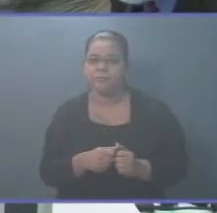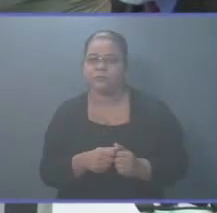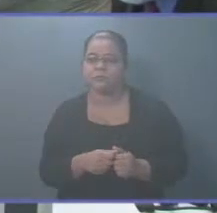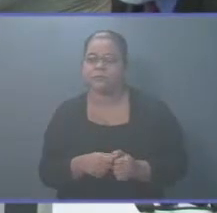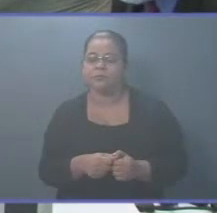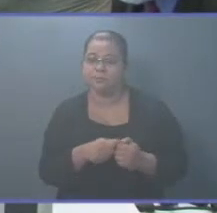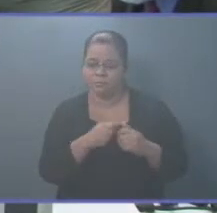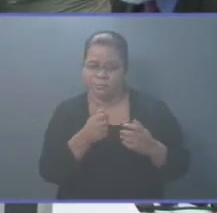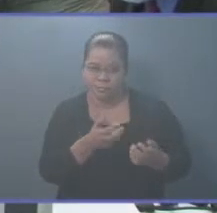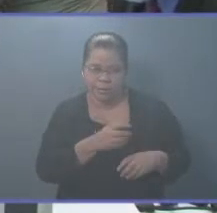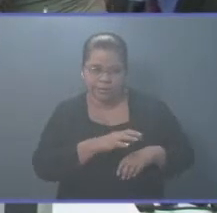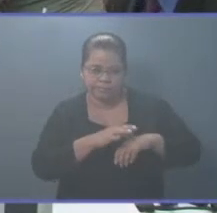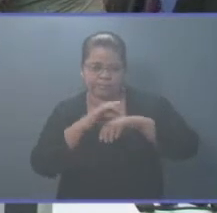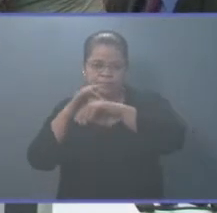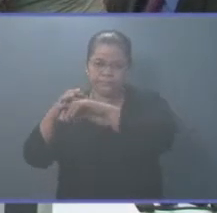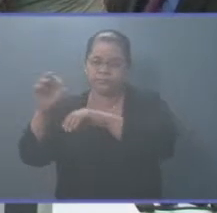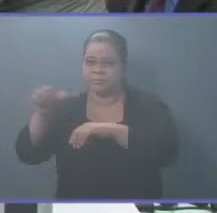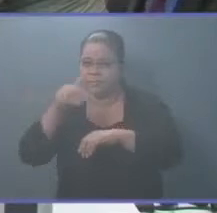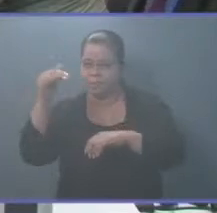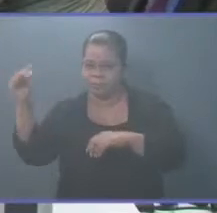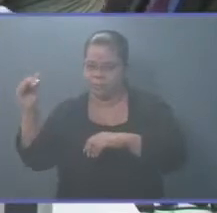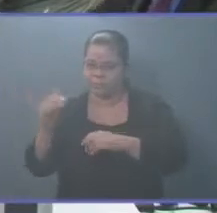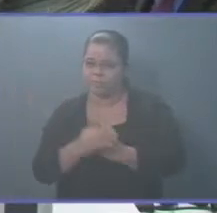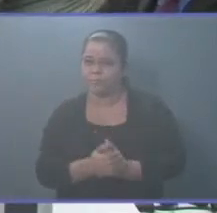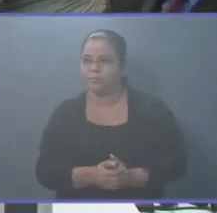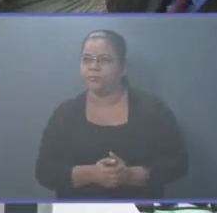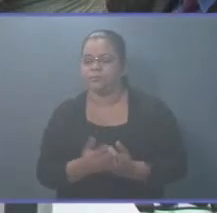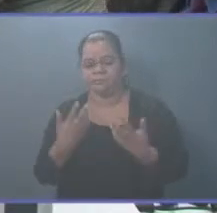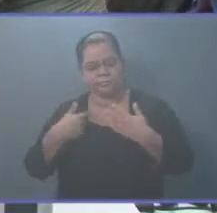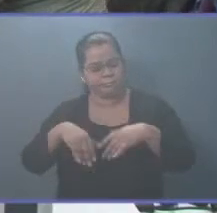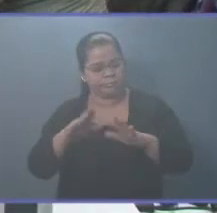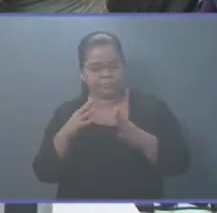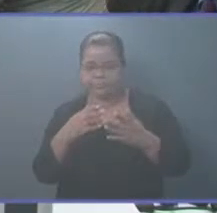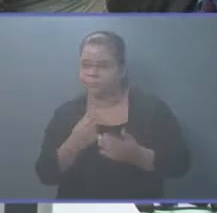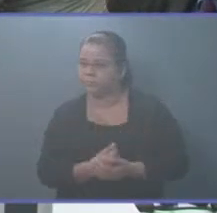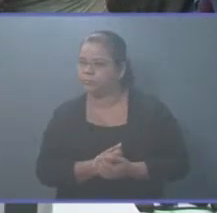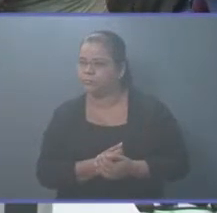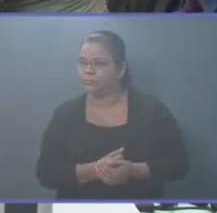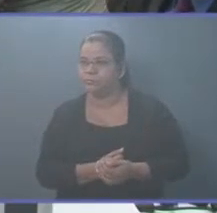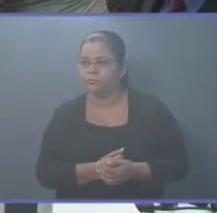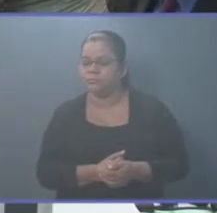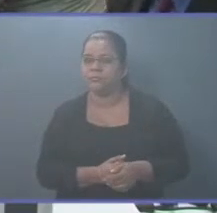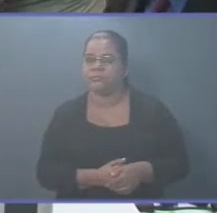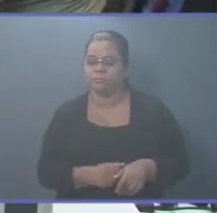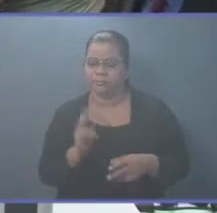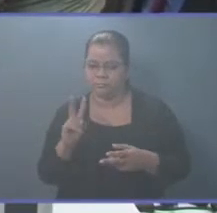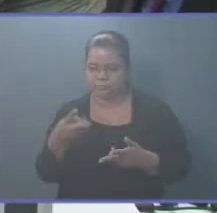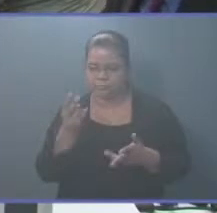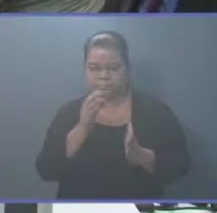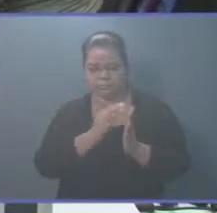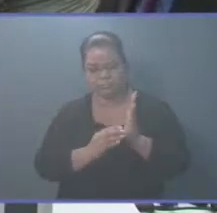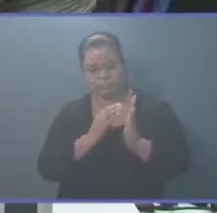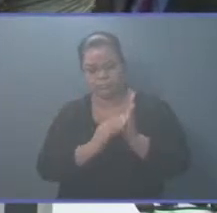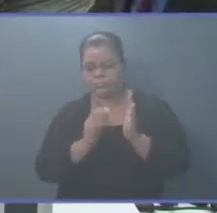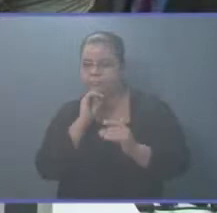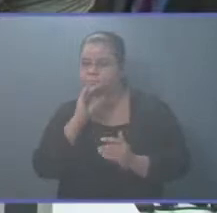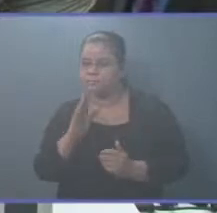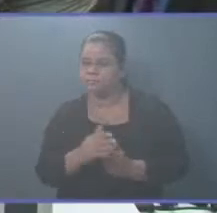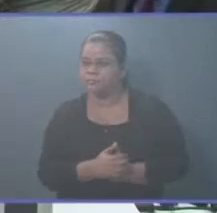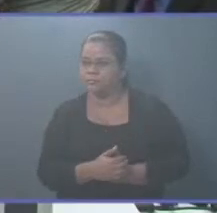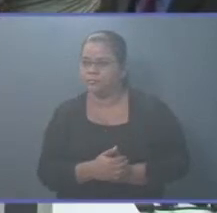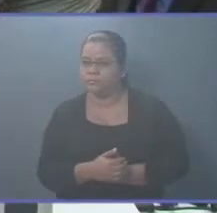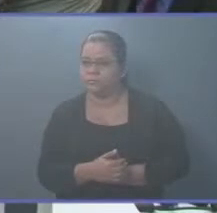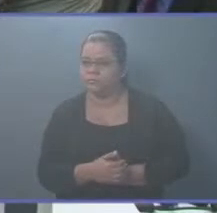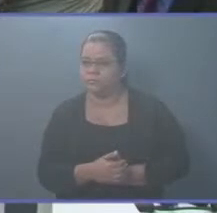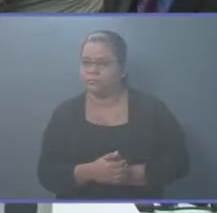de tráfico ilegal. Ahí, como sigue el resto. Leo el segundo inciso como quedaría.